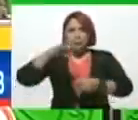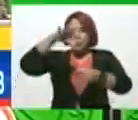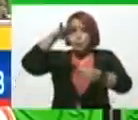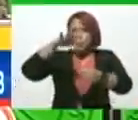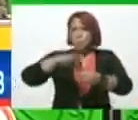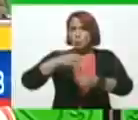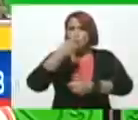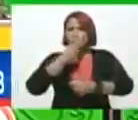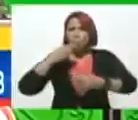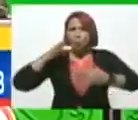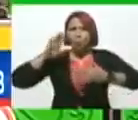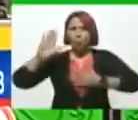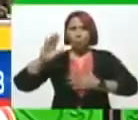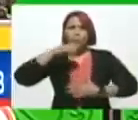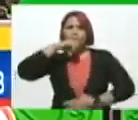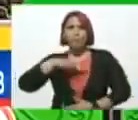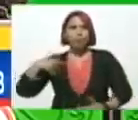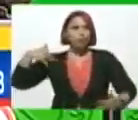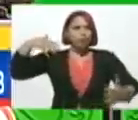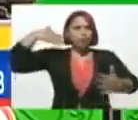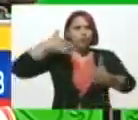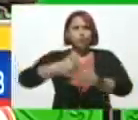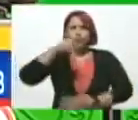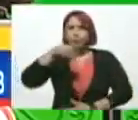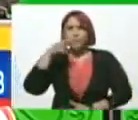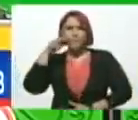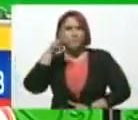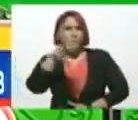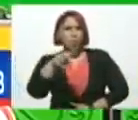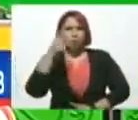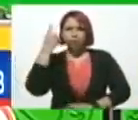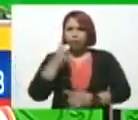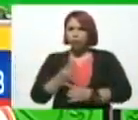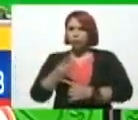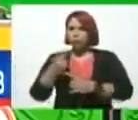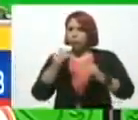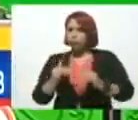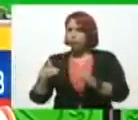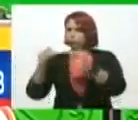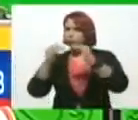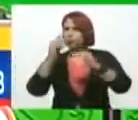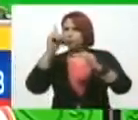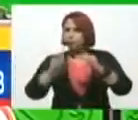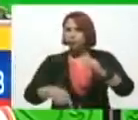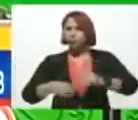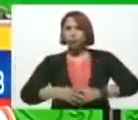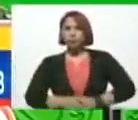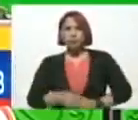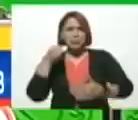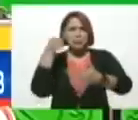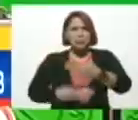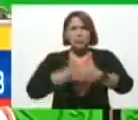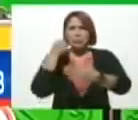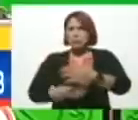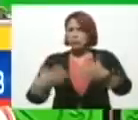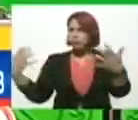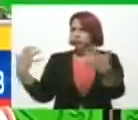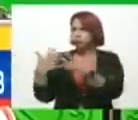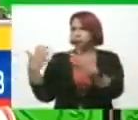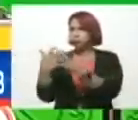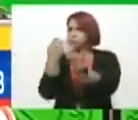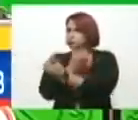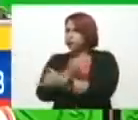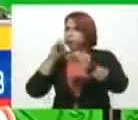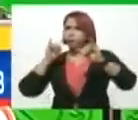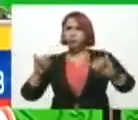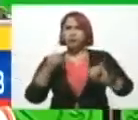históricas, en la lucha de resistencia indígena, en las luchas de la guerra e independencia